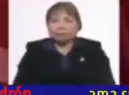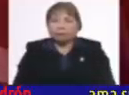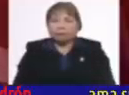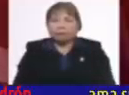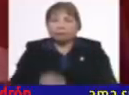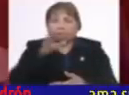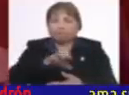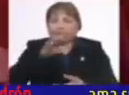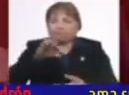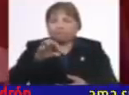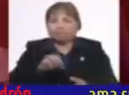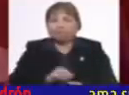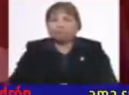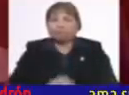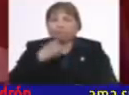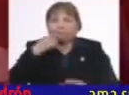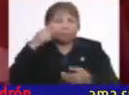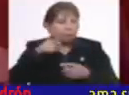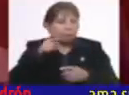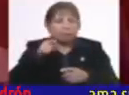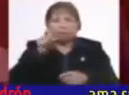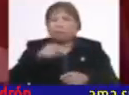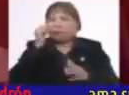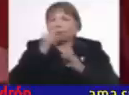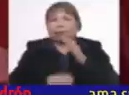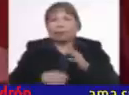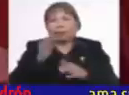el pueblo es el afectado